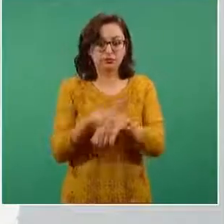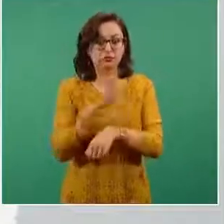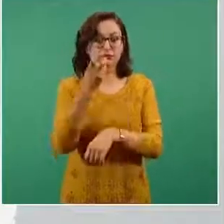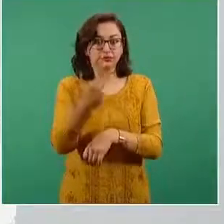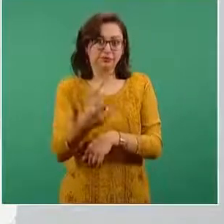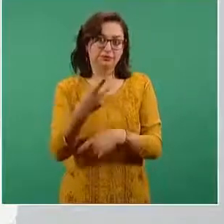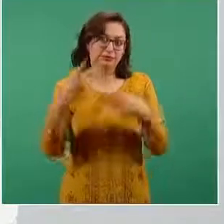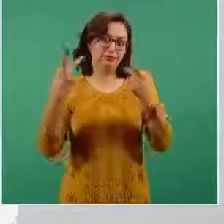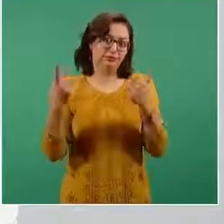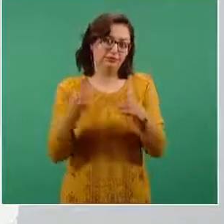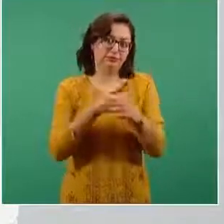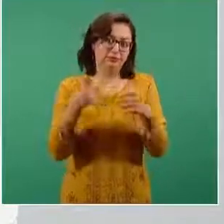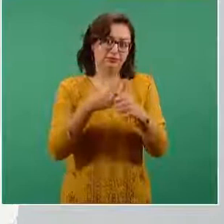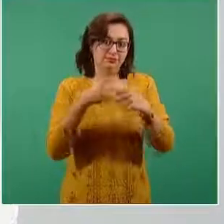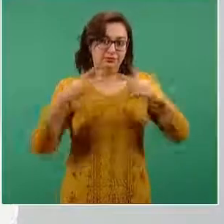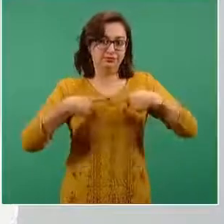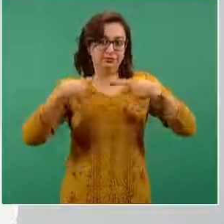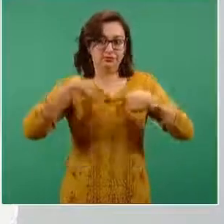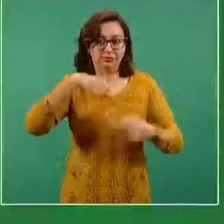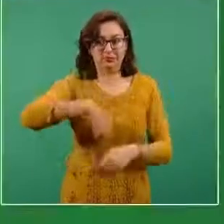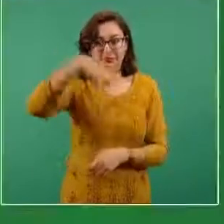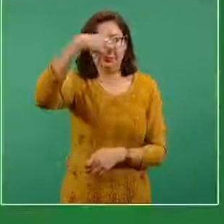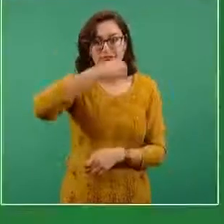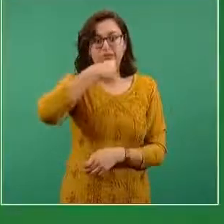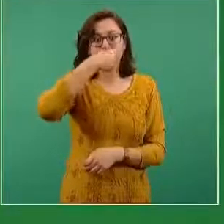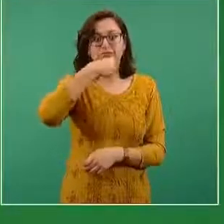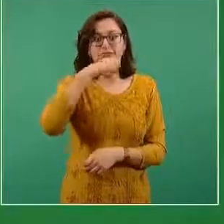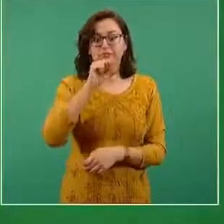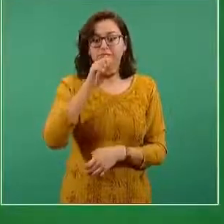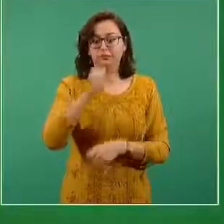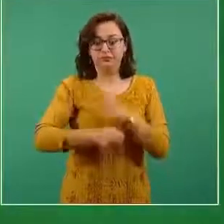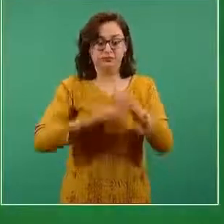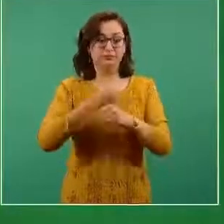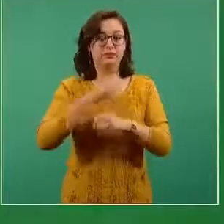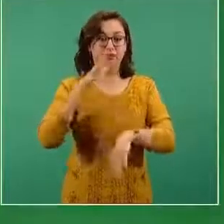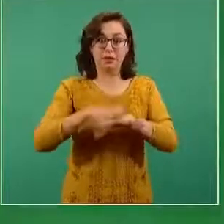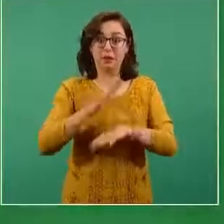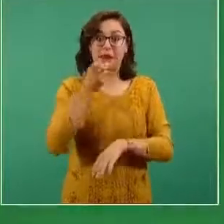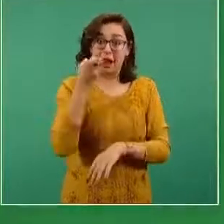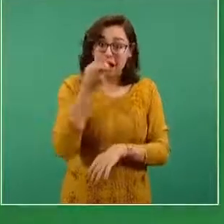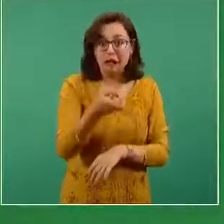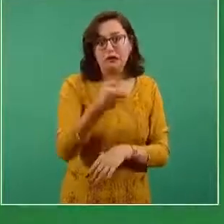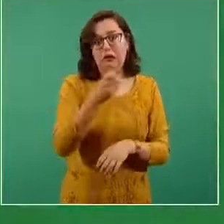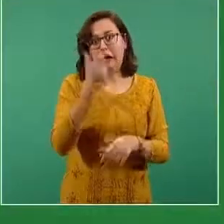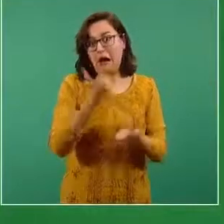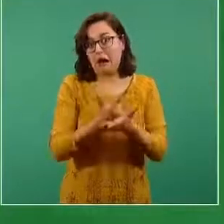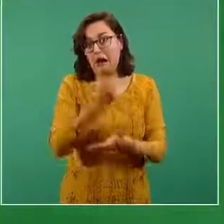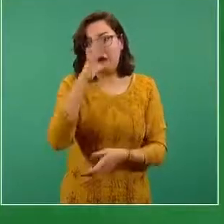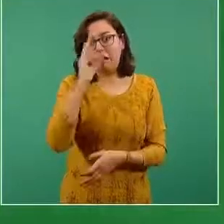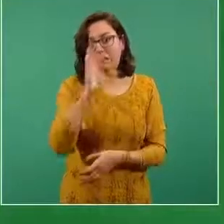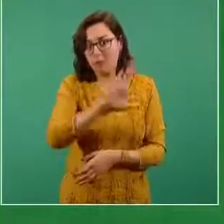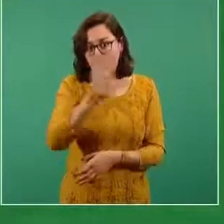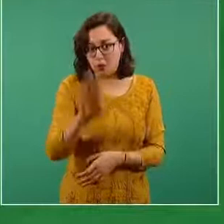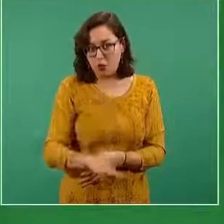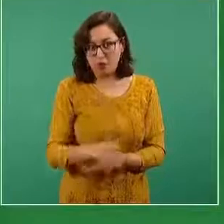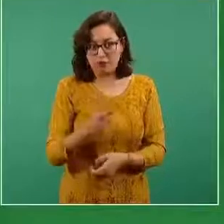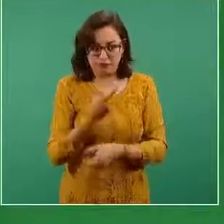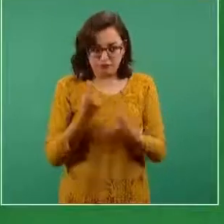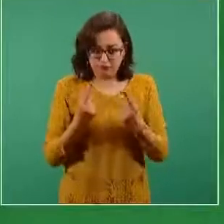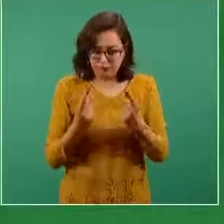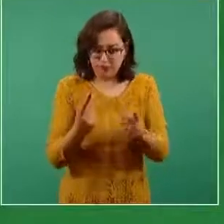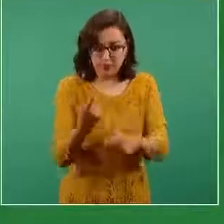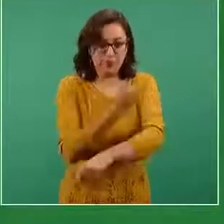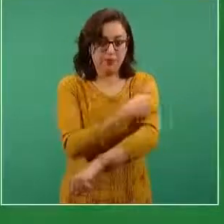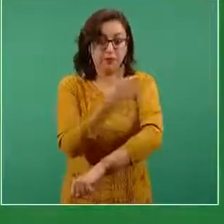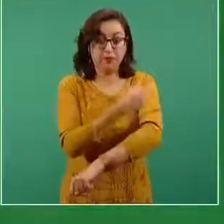referimos precisamente a los adultos mayores de 60 años y más. Si lo vemos en la perspectiva de que antes de que termine el mes de abril, todo